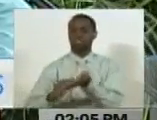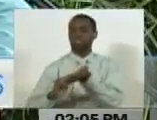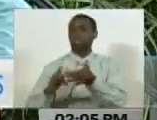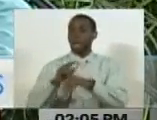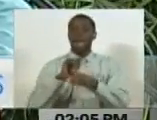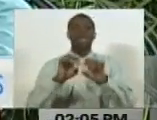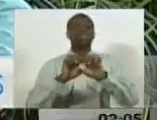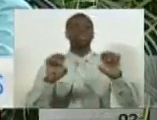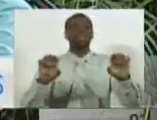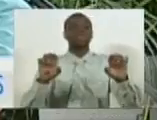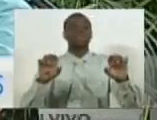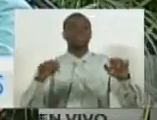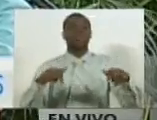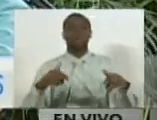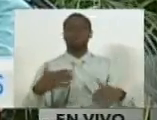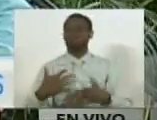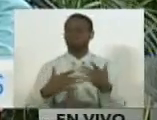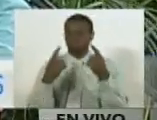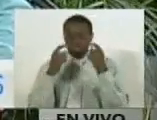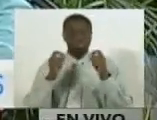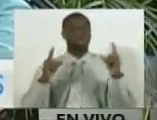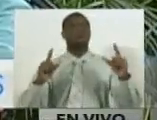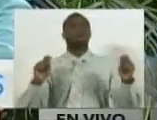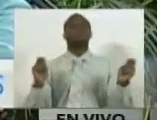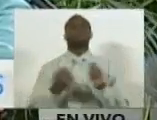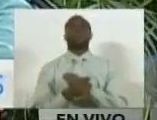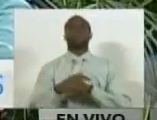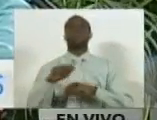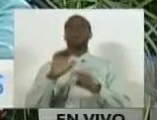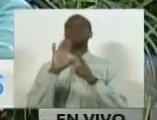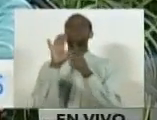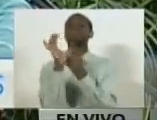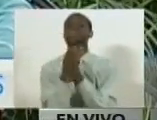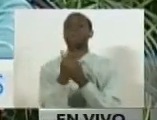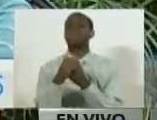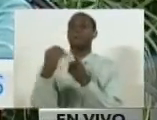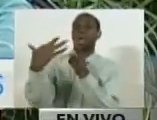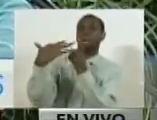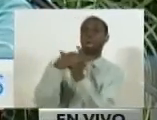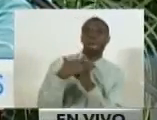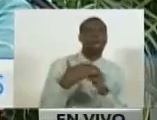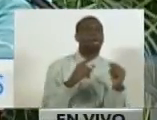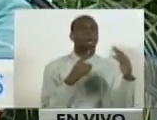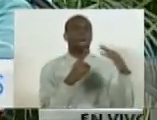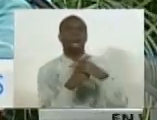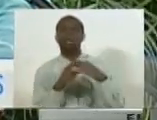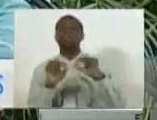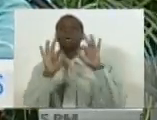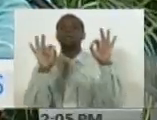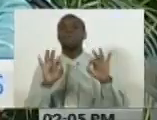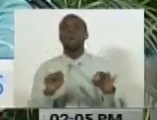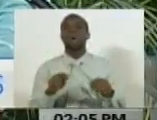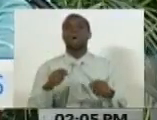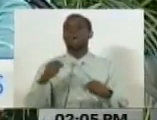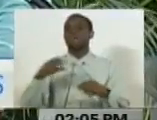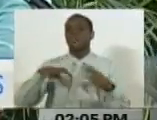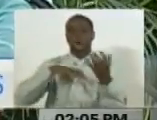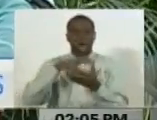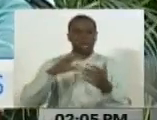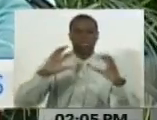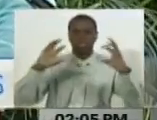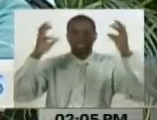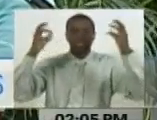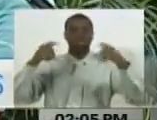educativo venezolano reaccione contra la cultura de los antivalores y contra el culto a la violencia y a todos